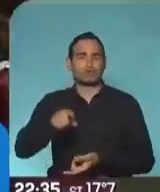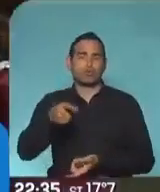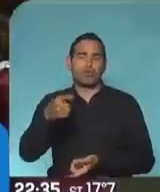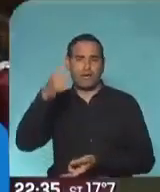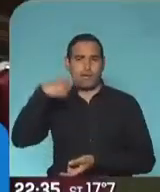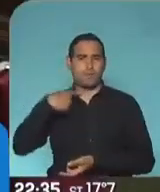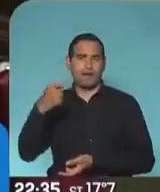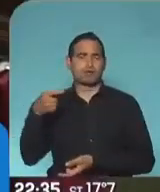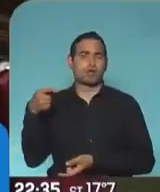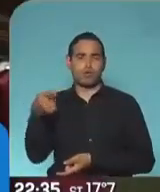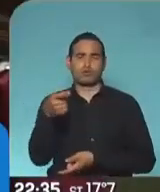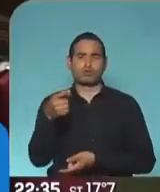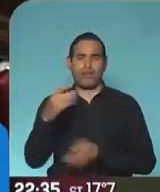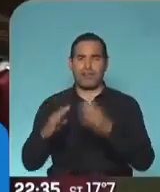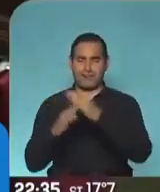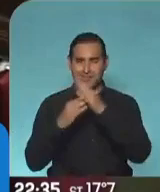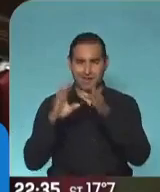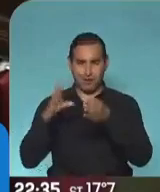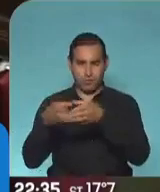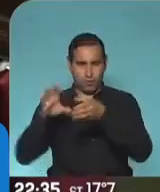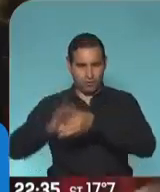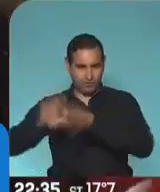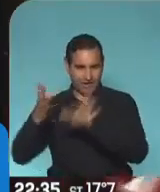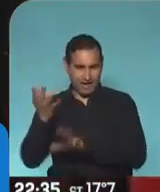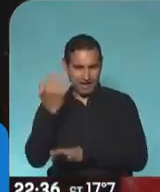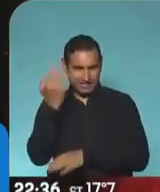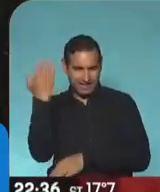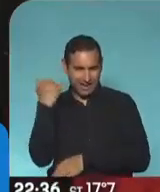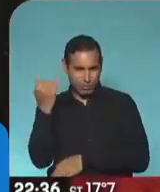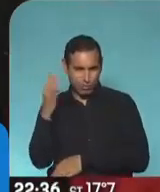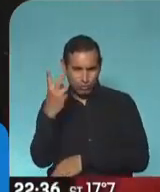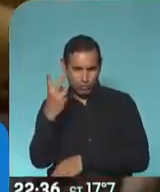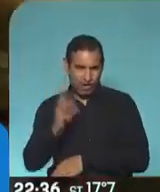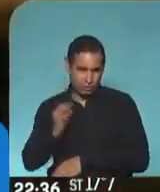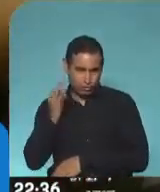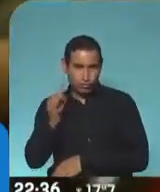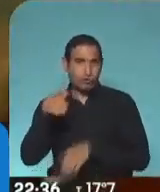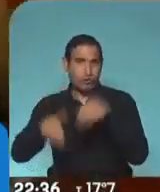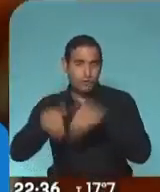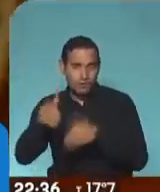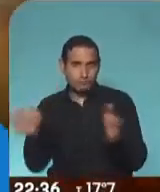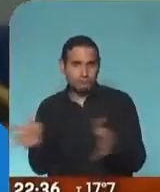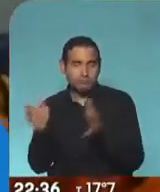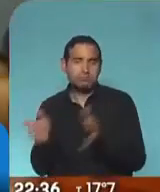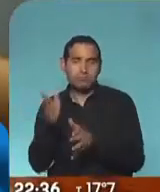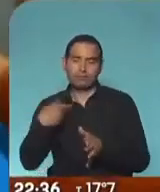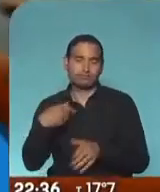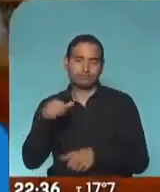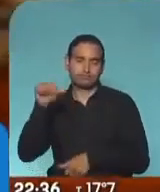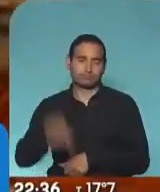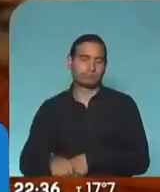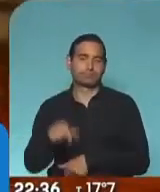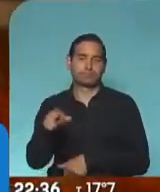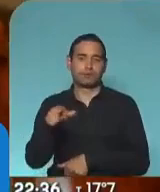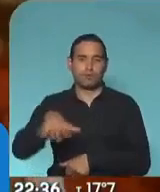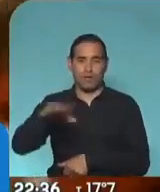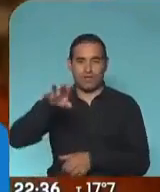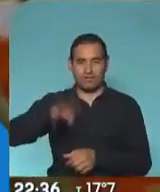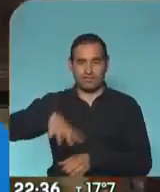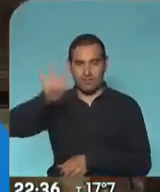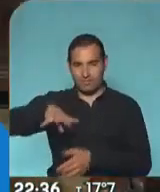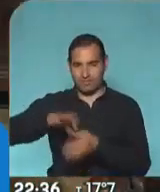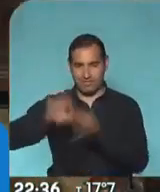los líderes independentistas que impulsaron hace 2 años el referendo que culminó con la fallida Declaración Regional de